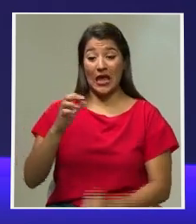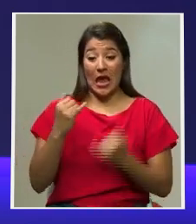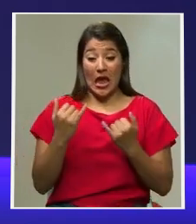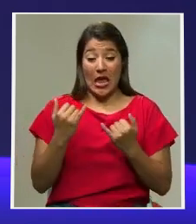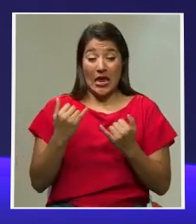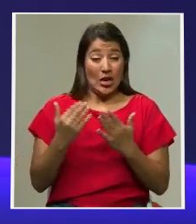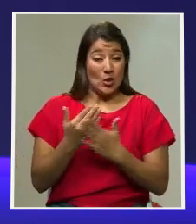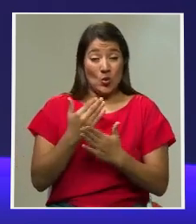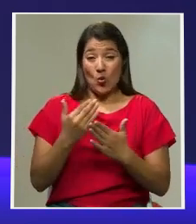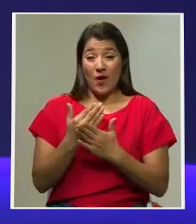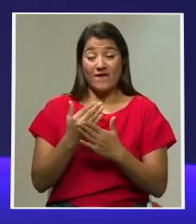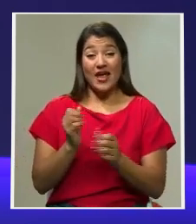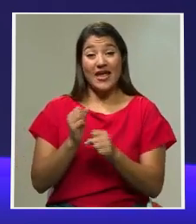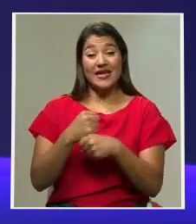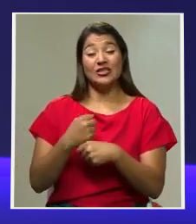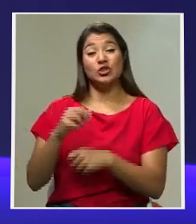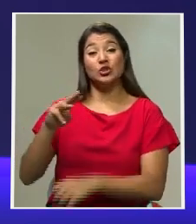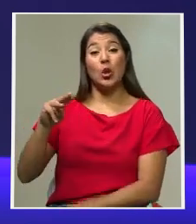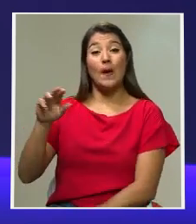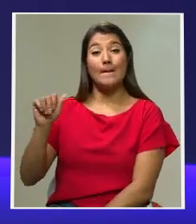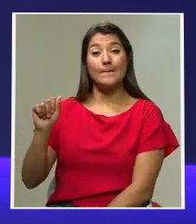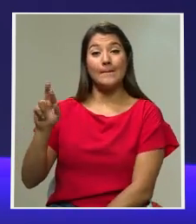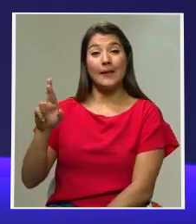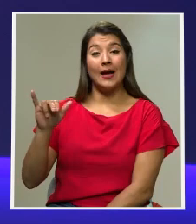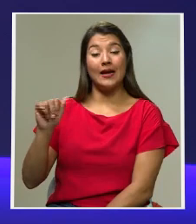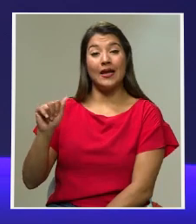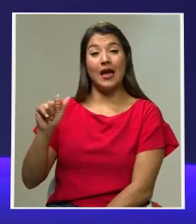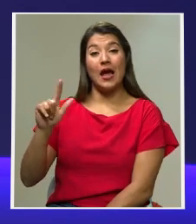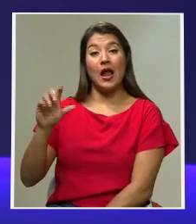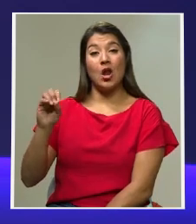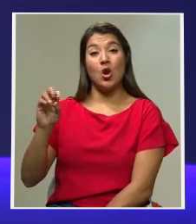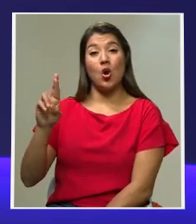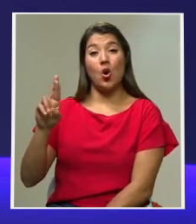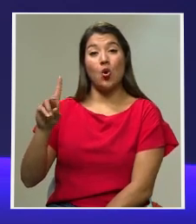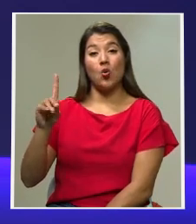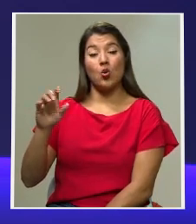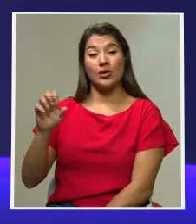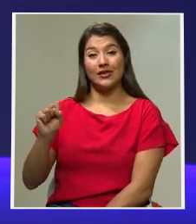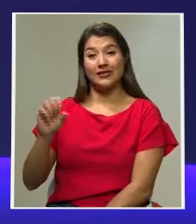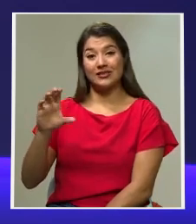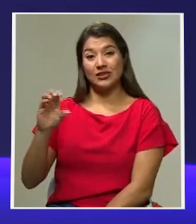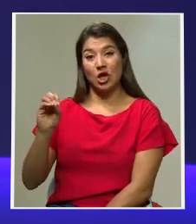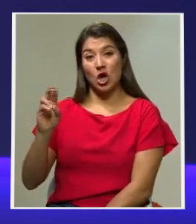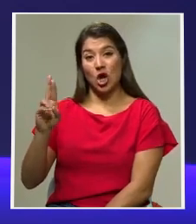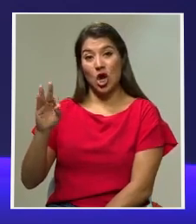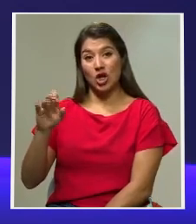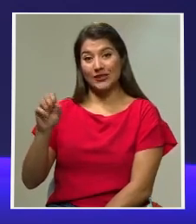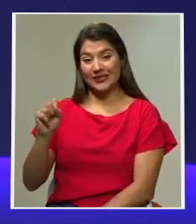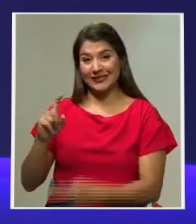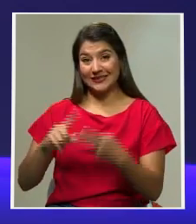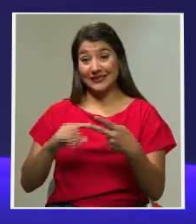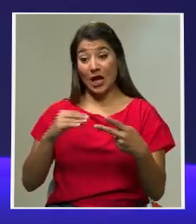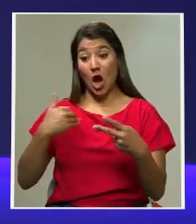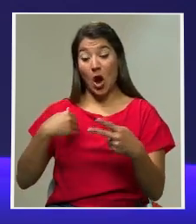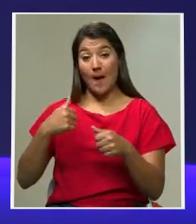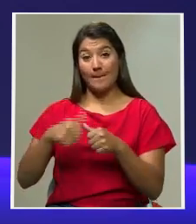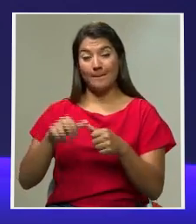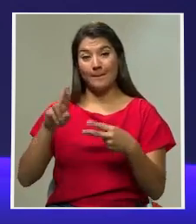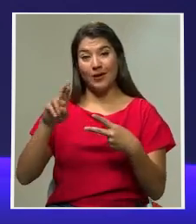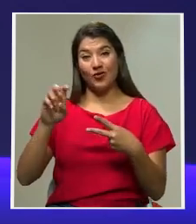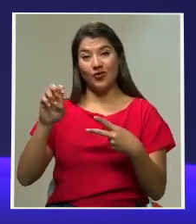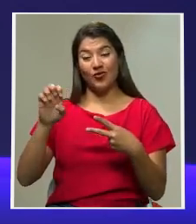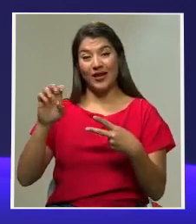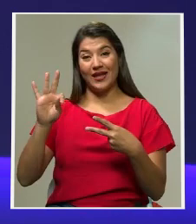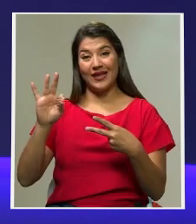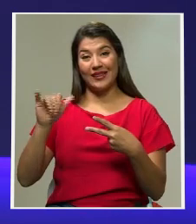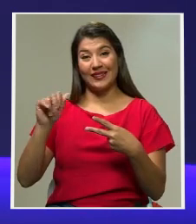Lourdes Cortés y Camilo Retana. Locos por las series es una excusa, una posibilidad para reflexionar sobre